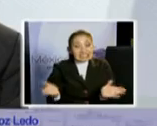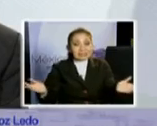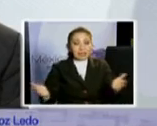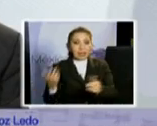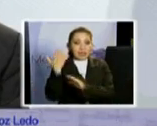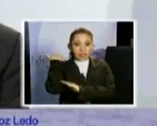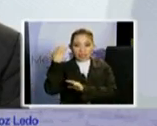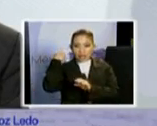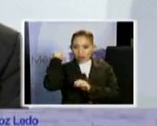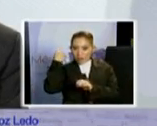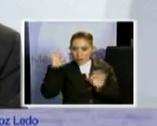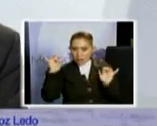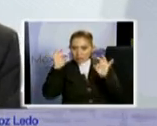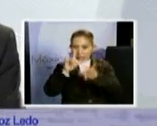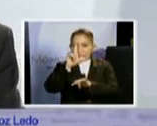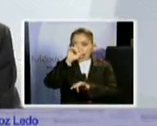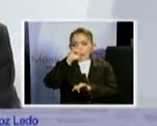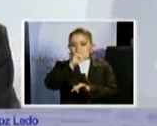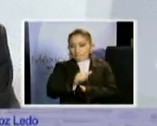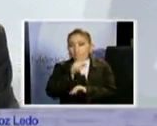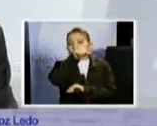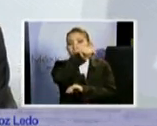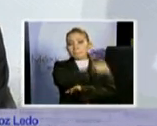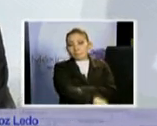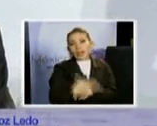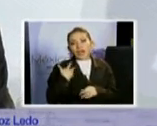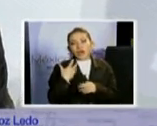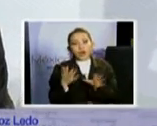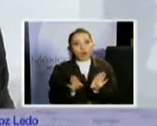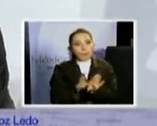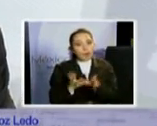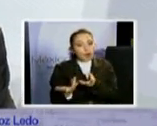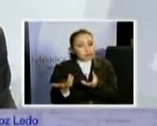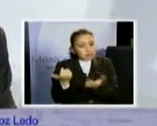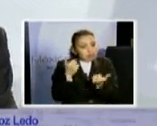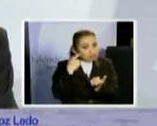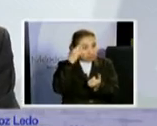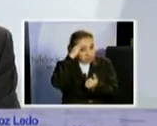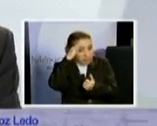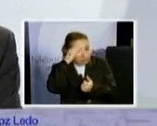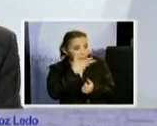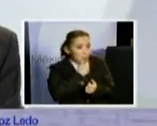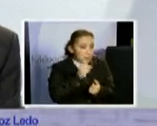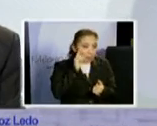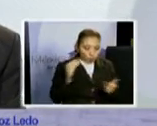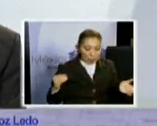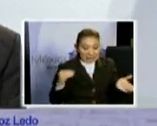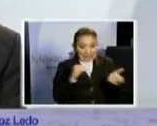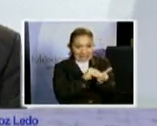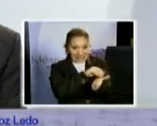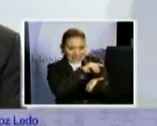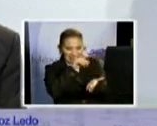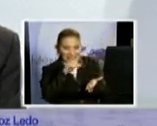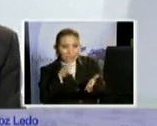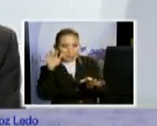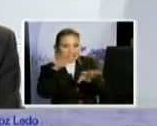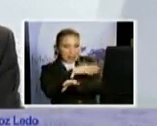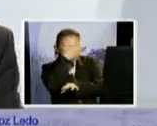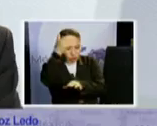pasada conferencia de Lima, la integración de manera explícita de consideraciones de género en el régimen climático